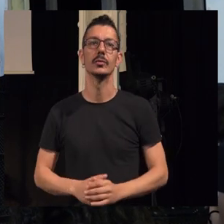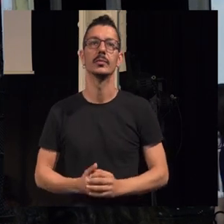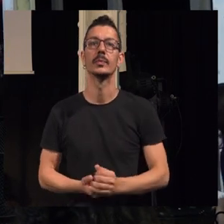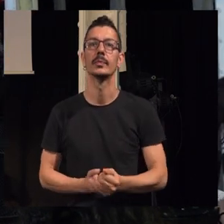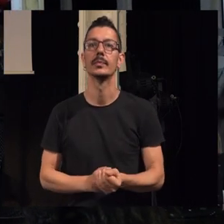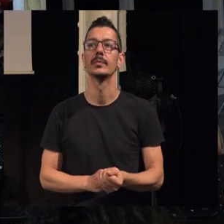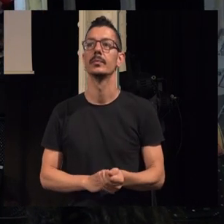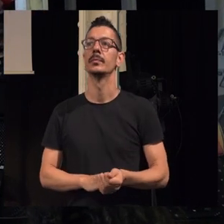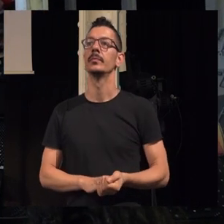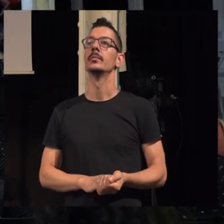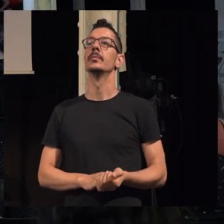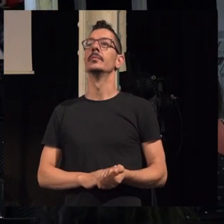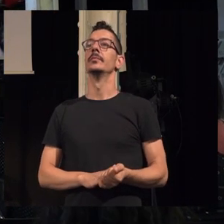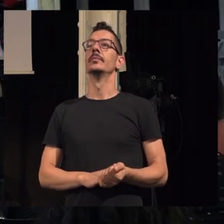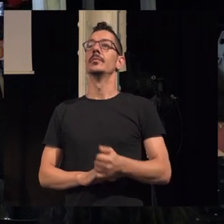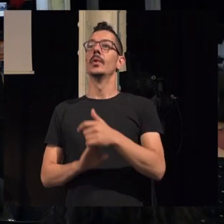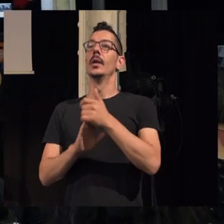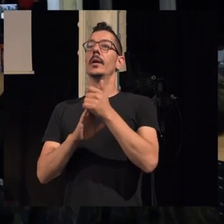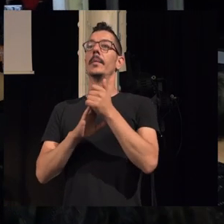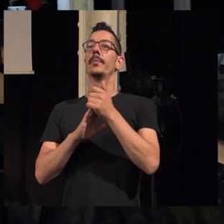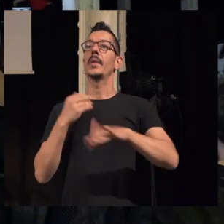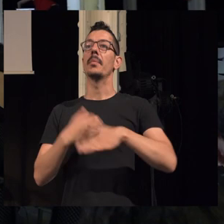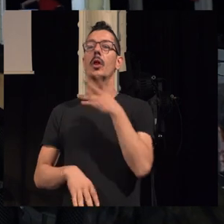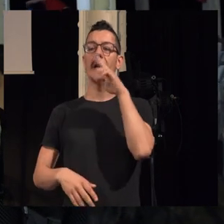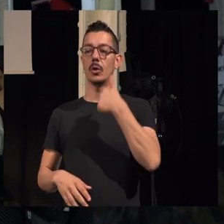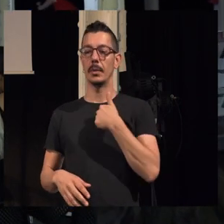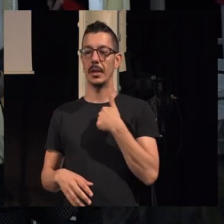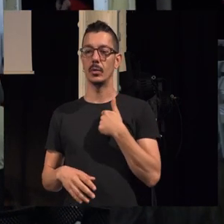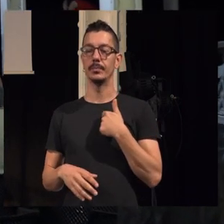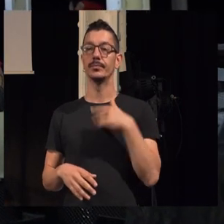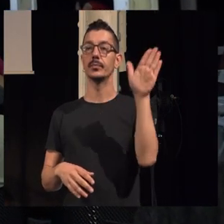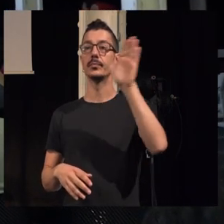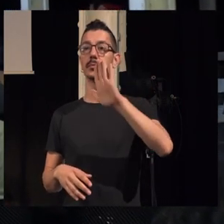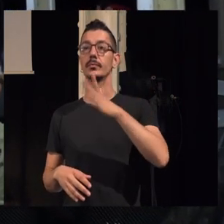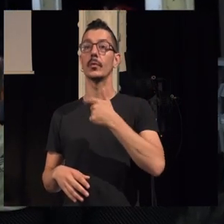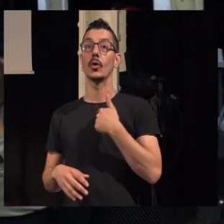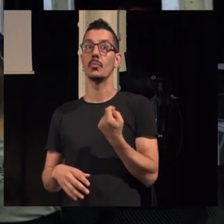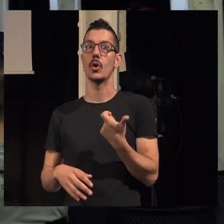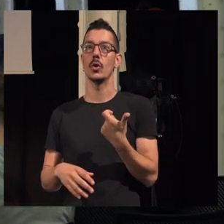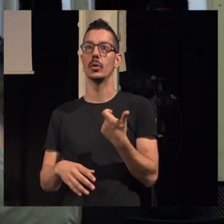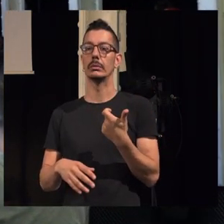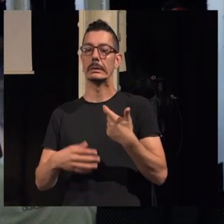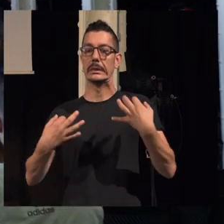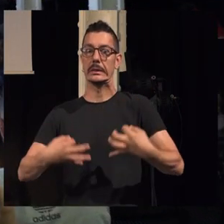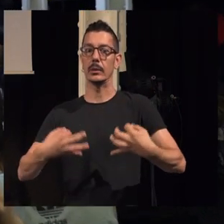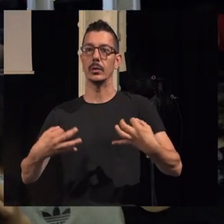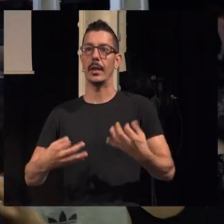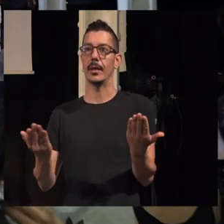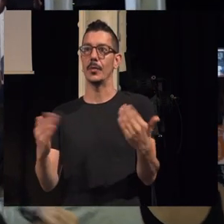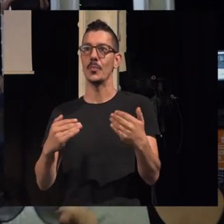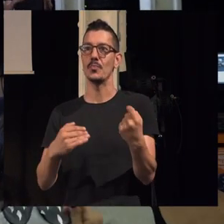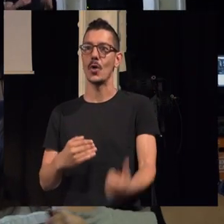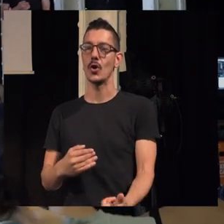que iba a hablar primero. Hola. Hola. Porque soy quizás la persona más insegura al venir acá, por muchos